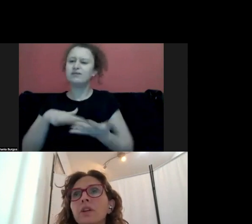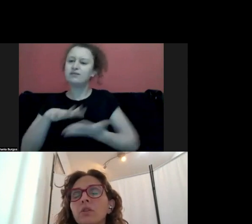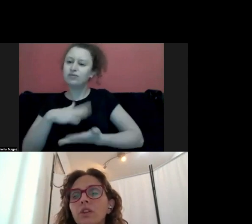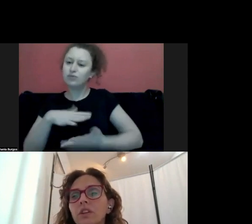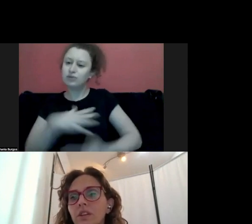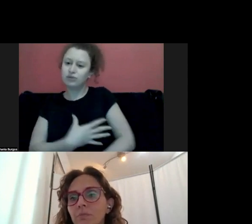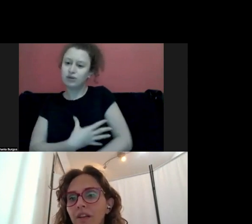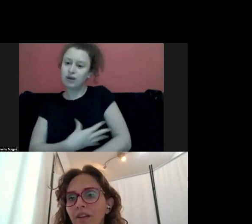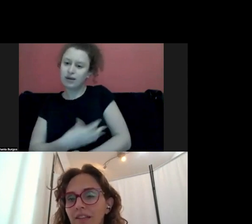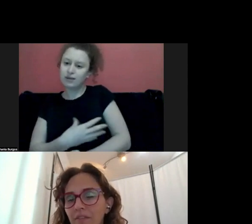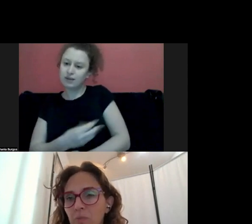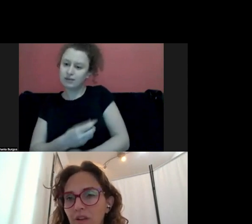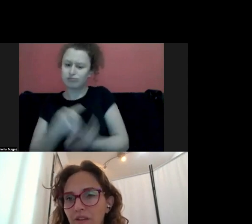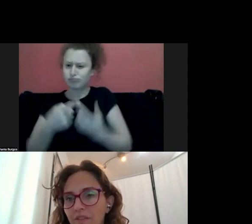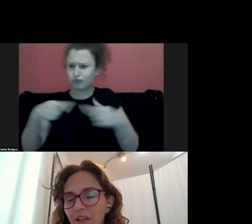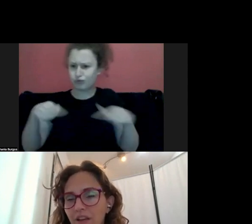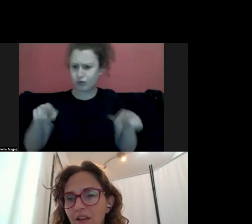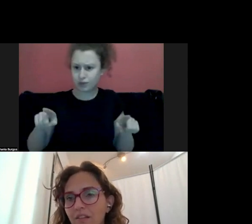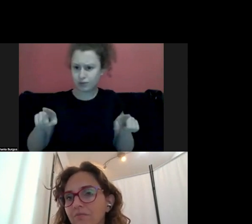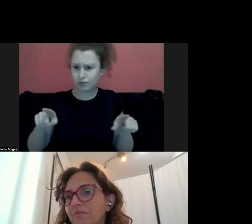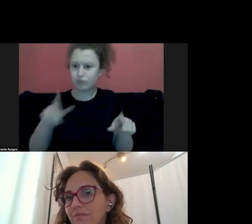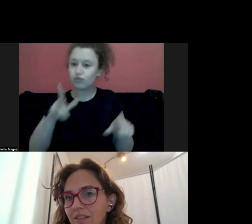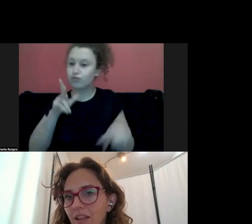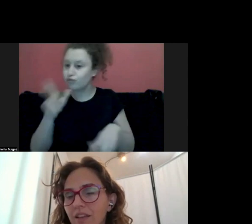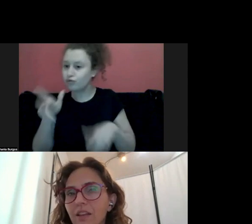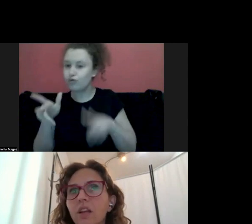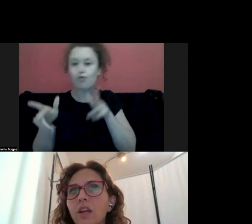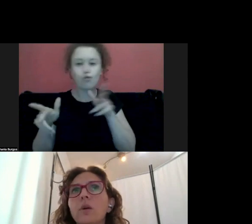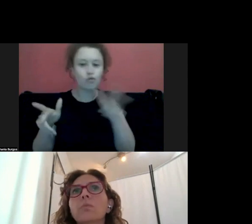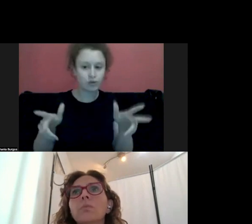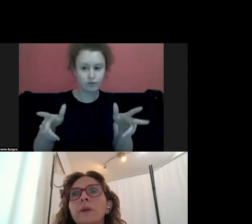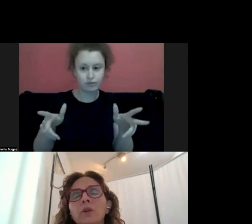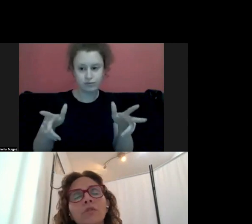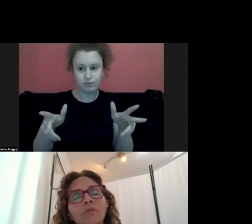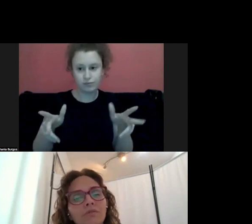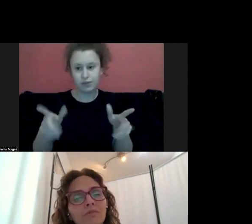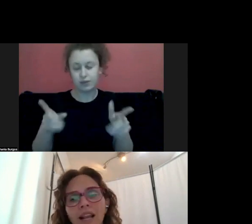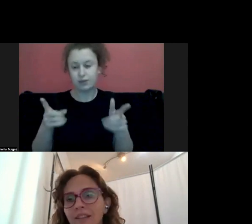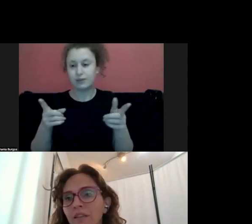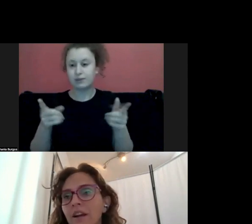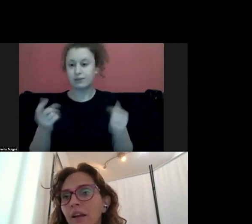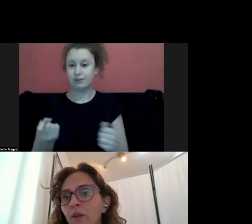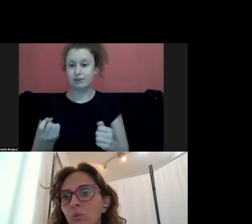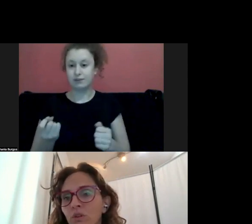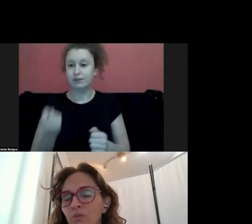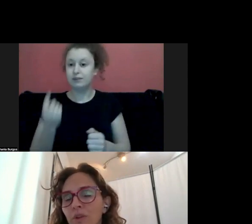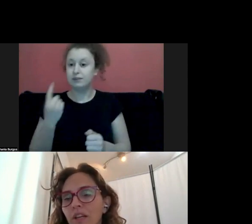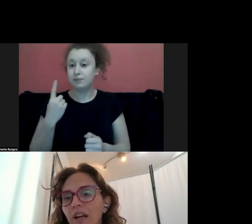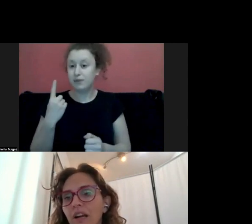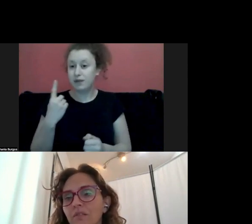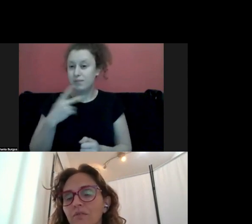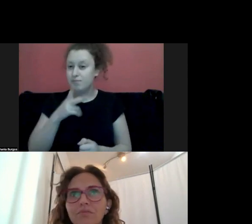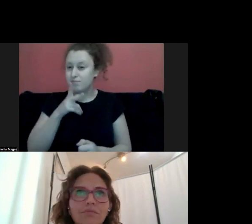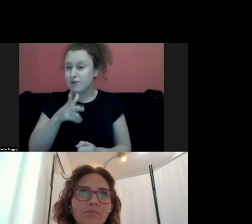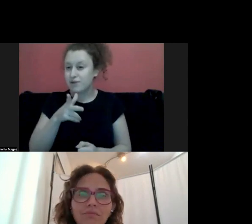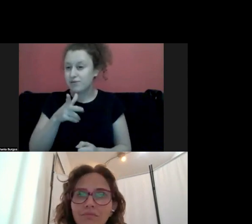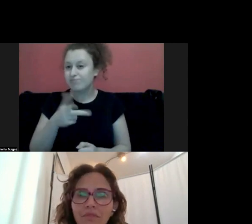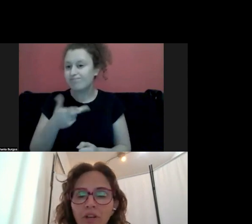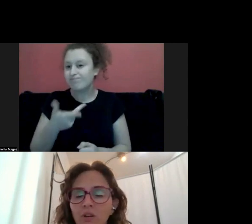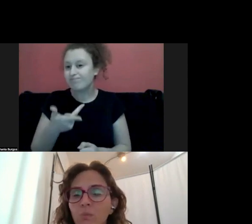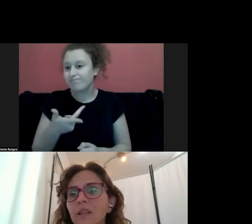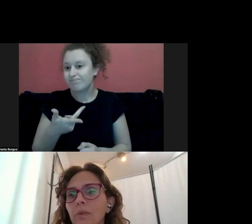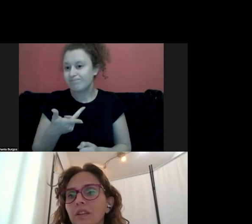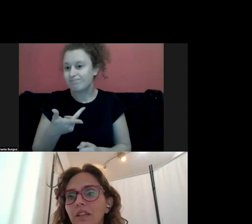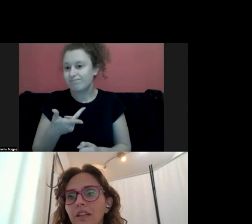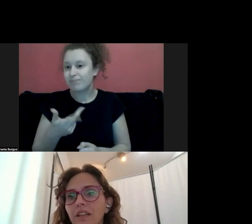el primero y siempre la falta de experiencia está ahí, pero la lactancia que yo tuve con mi hija